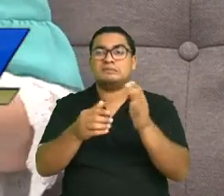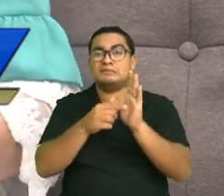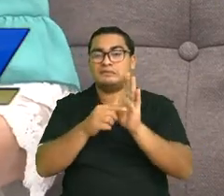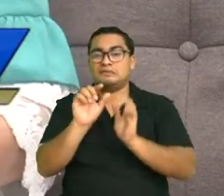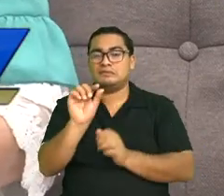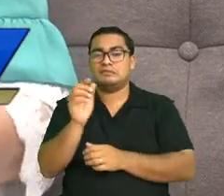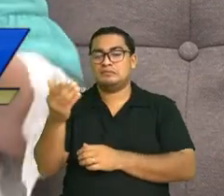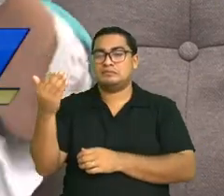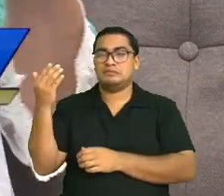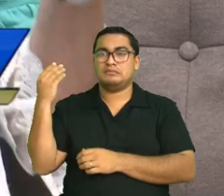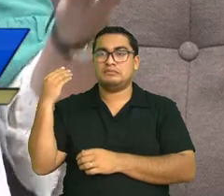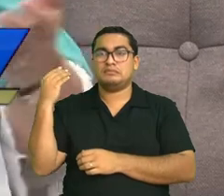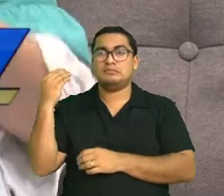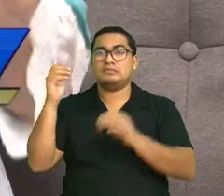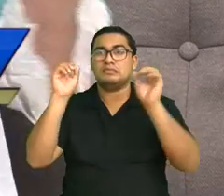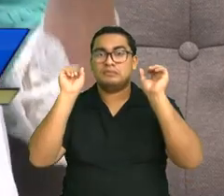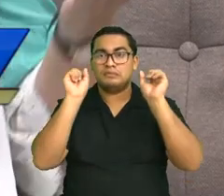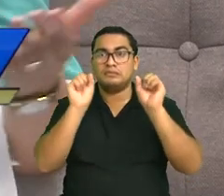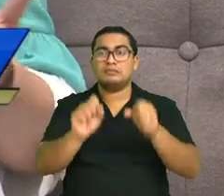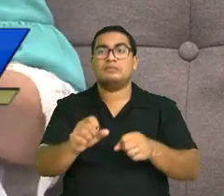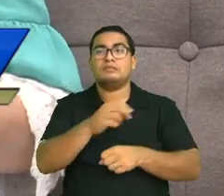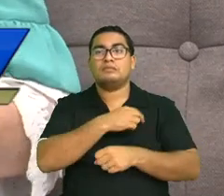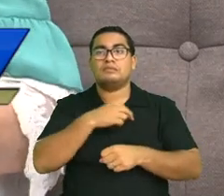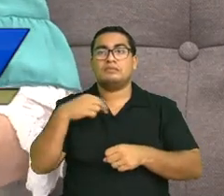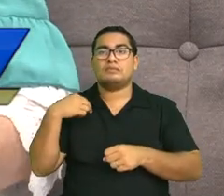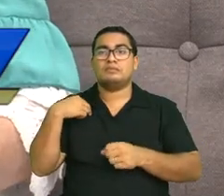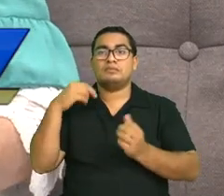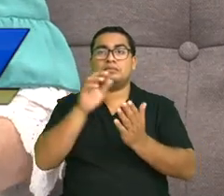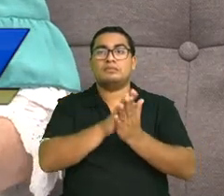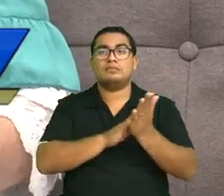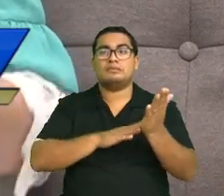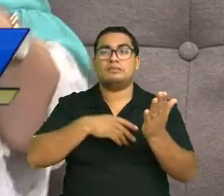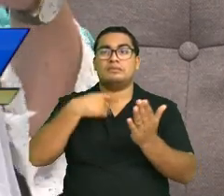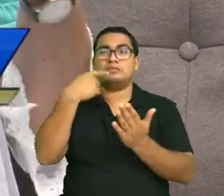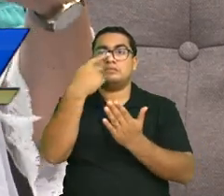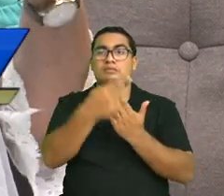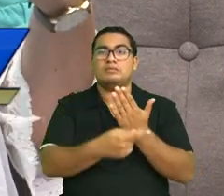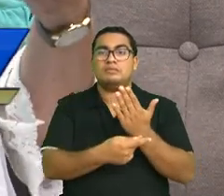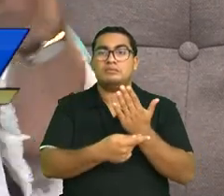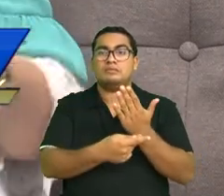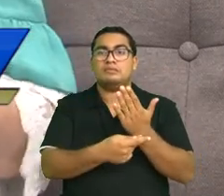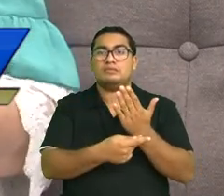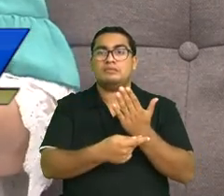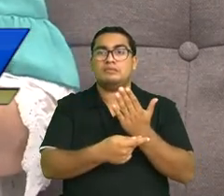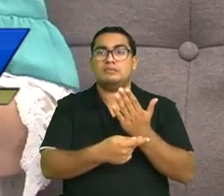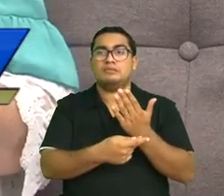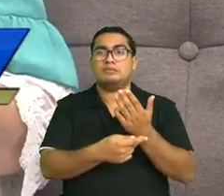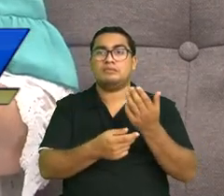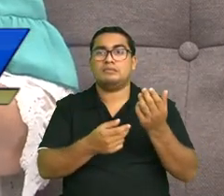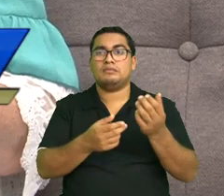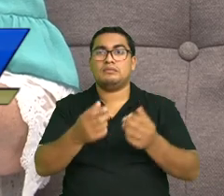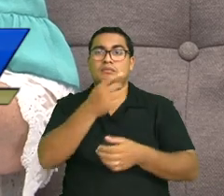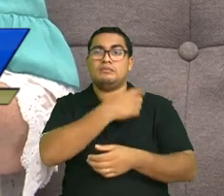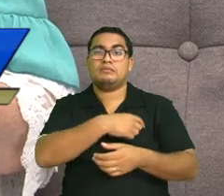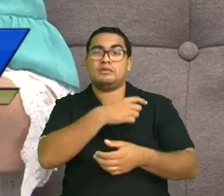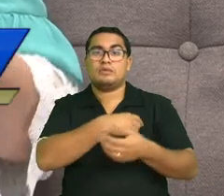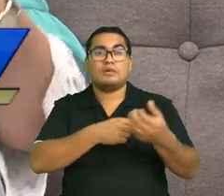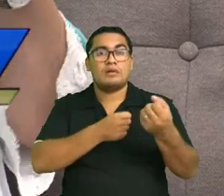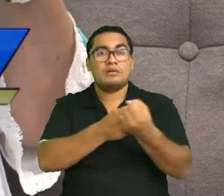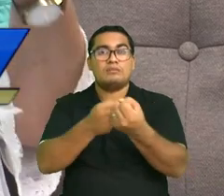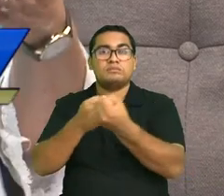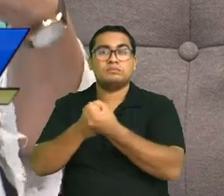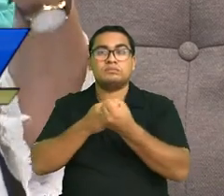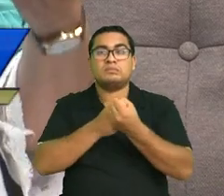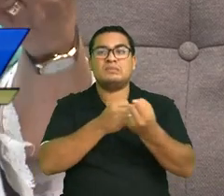ejemplo, se logró diseñar un programa, el programa de reforzamiento escolar, ¿verdad?, que